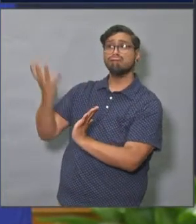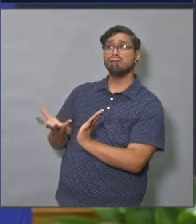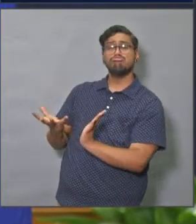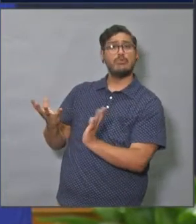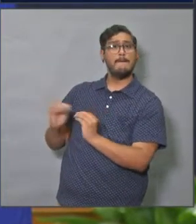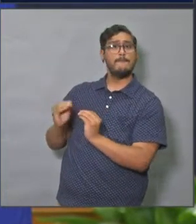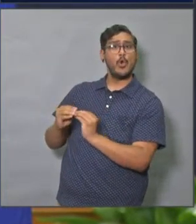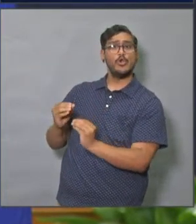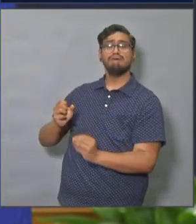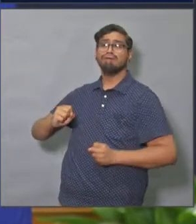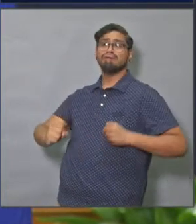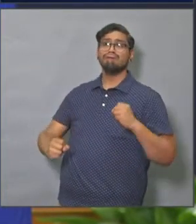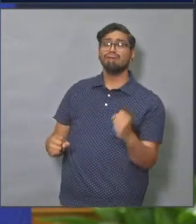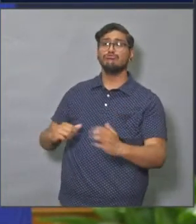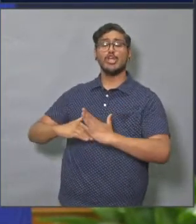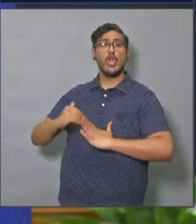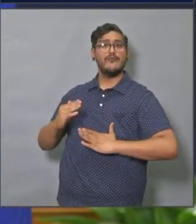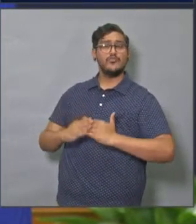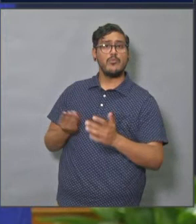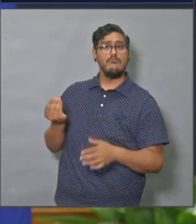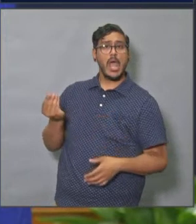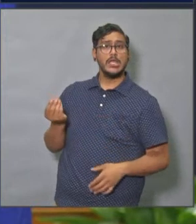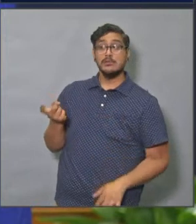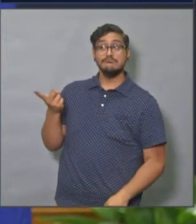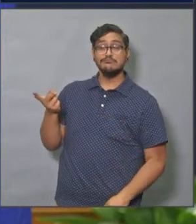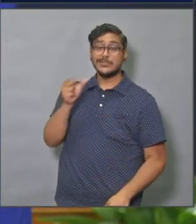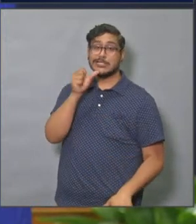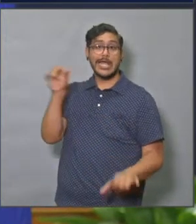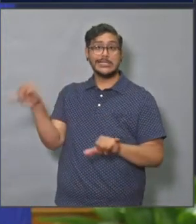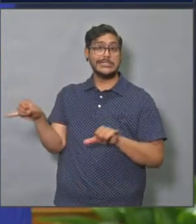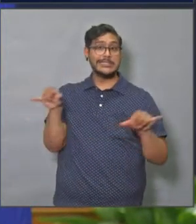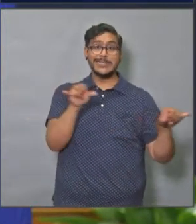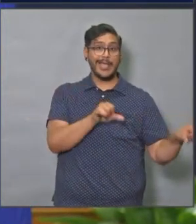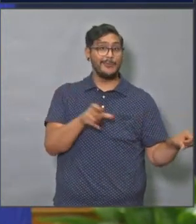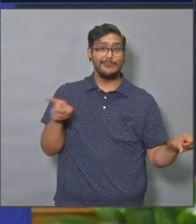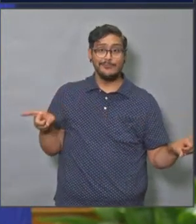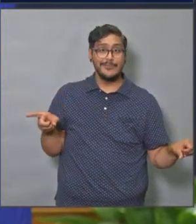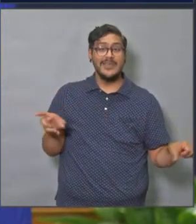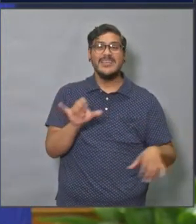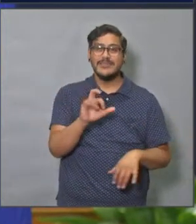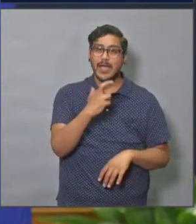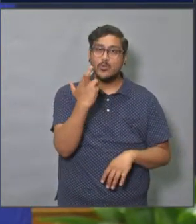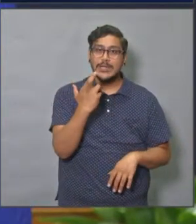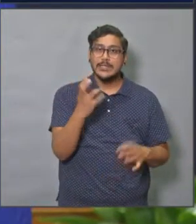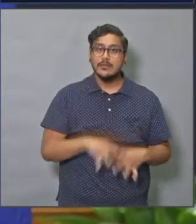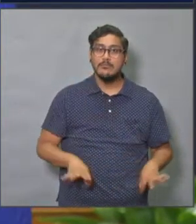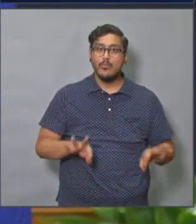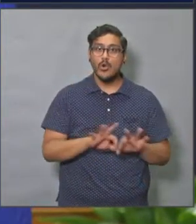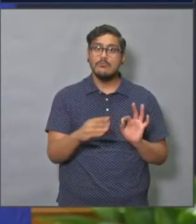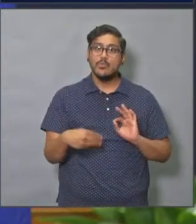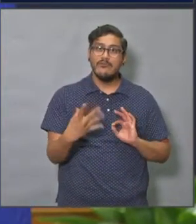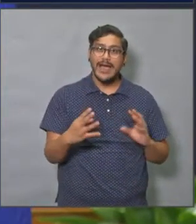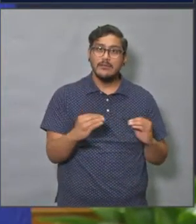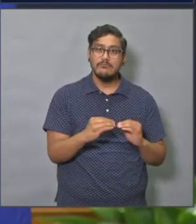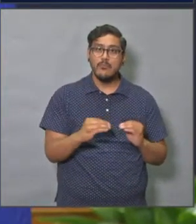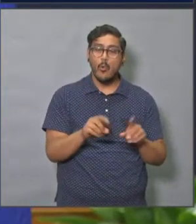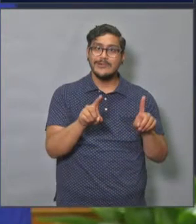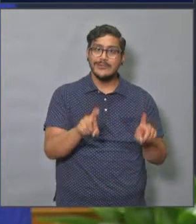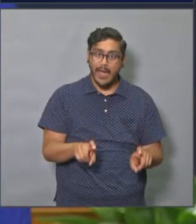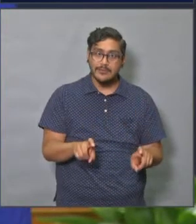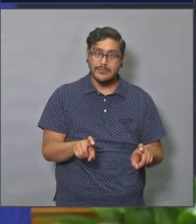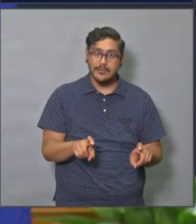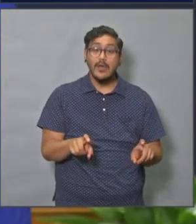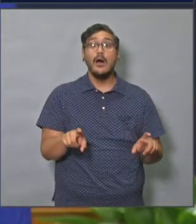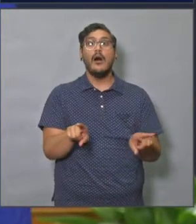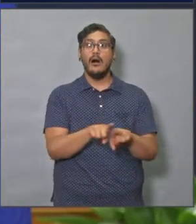sufren igual. Por eso tenemos que dar más acceso a las pruebas de COVID-19 y ofrecer atención médica